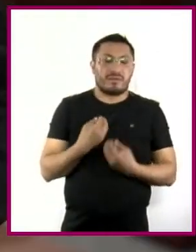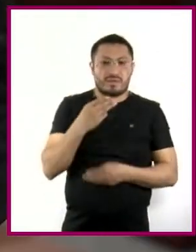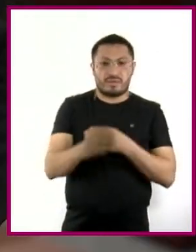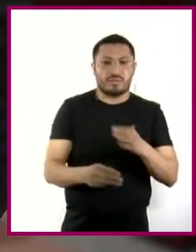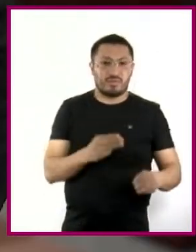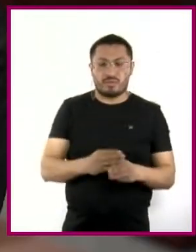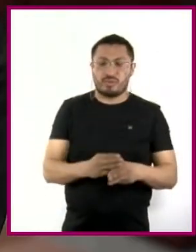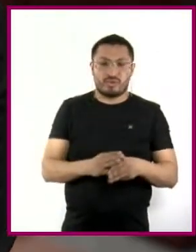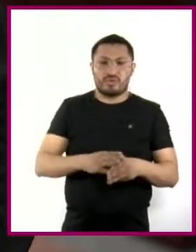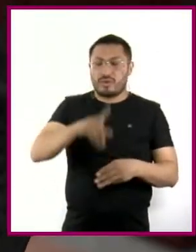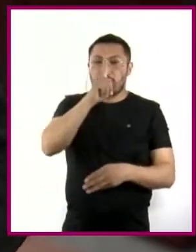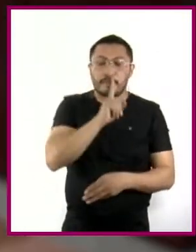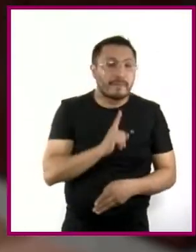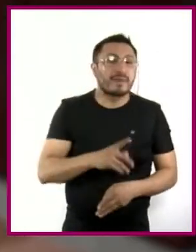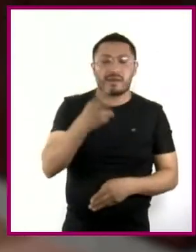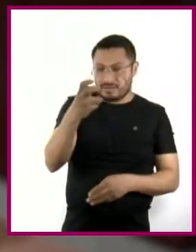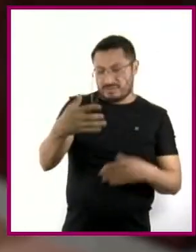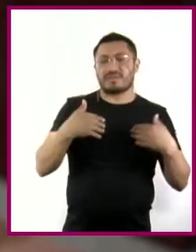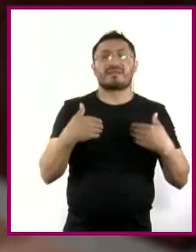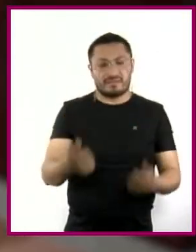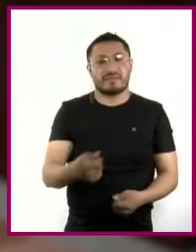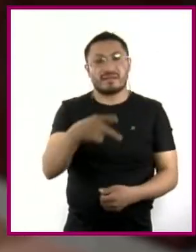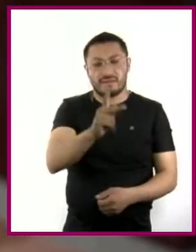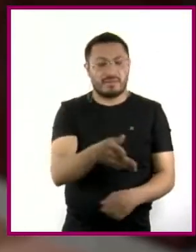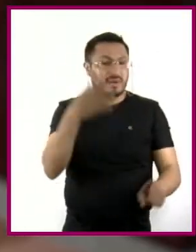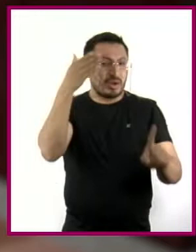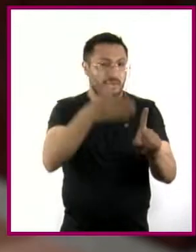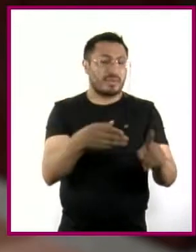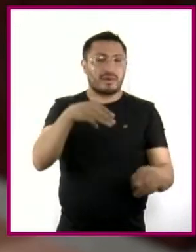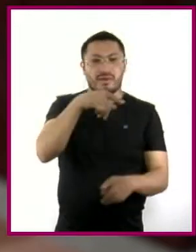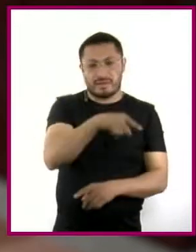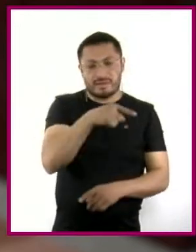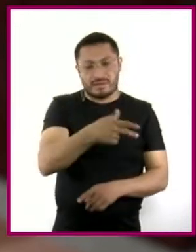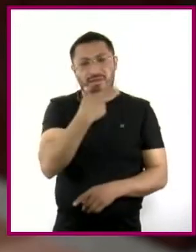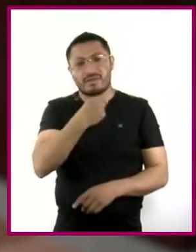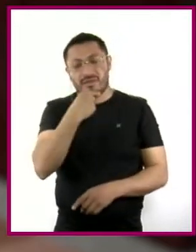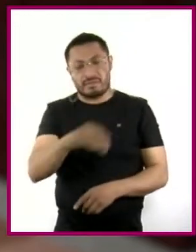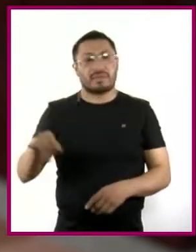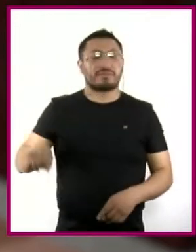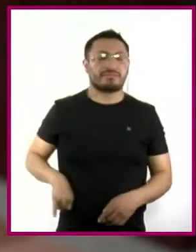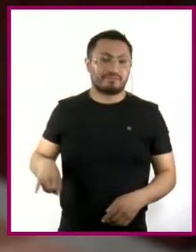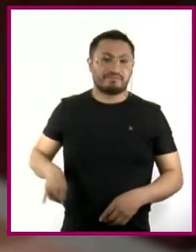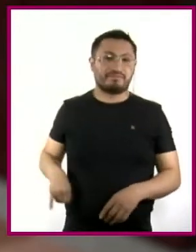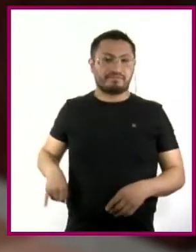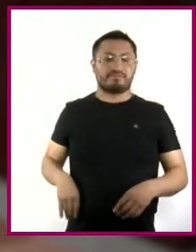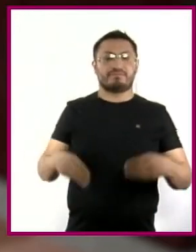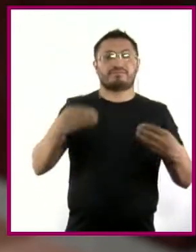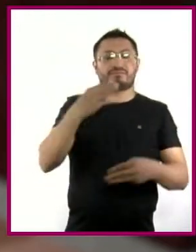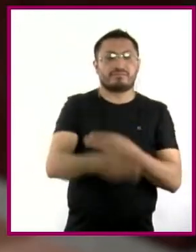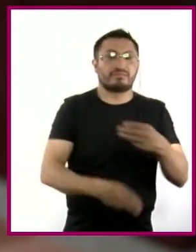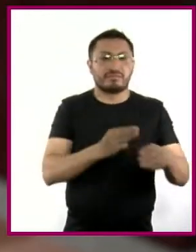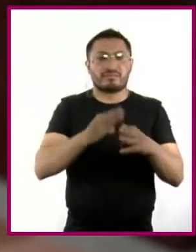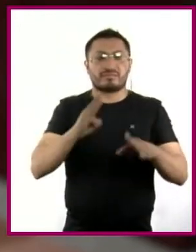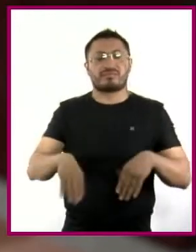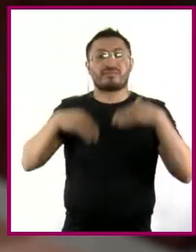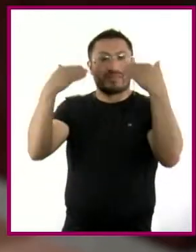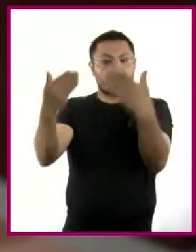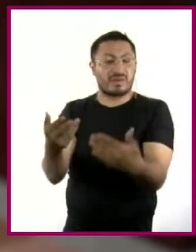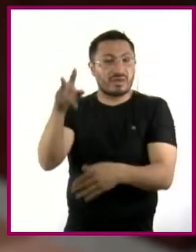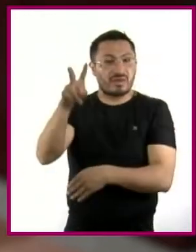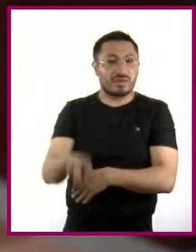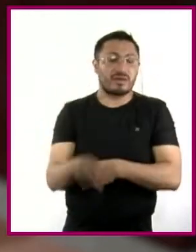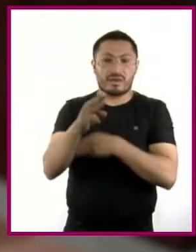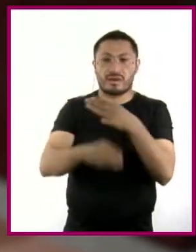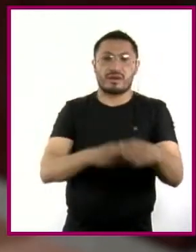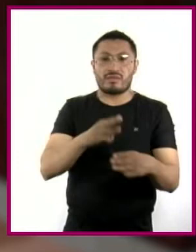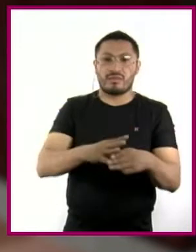existe. Sí, eso lo entiendo. Pero el punto del personaje que te digo es muy interesante. El mundo que existe fuera de la Matrix es un